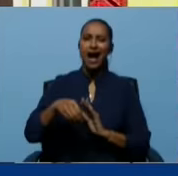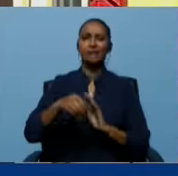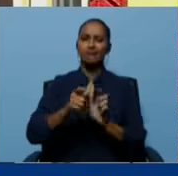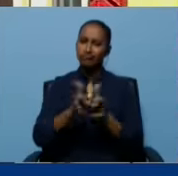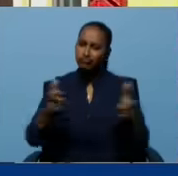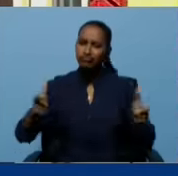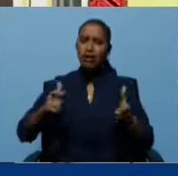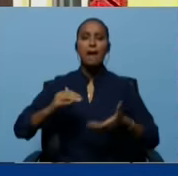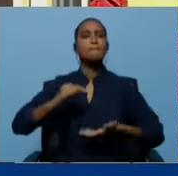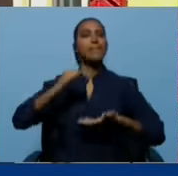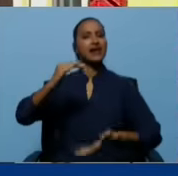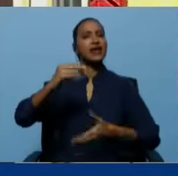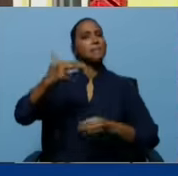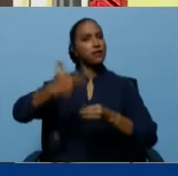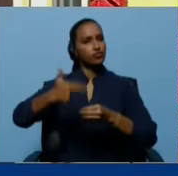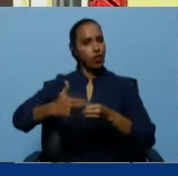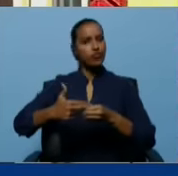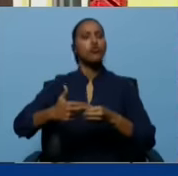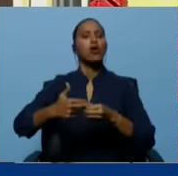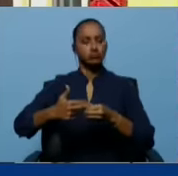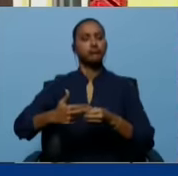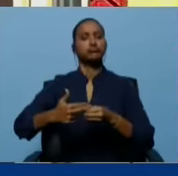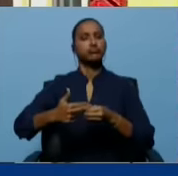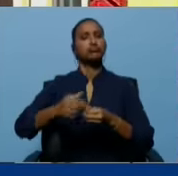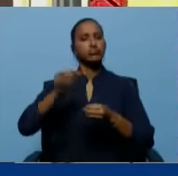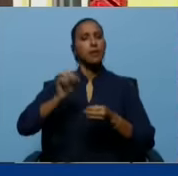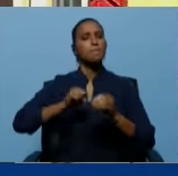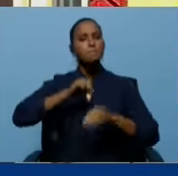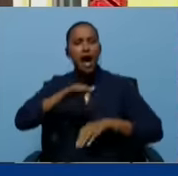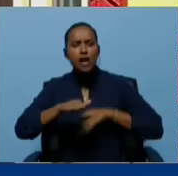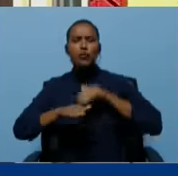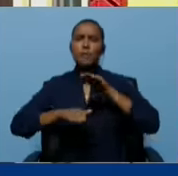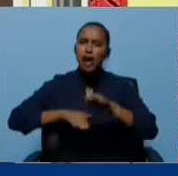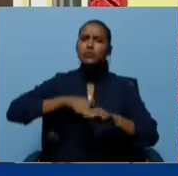Pasito a pasito se llega lejito.